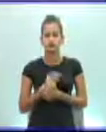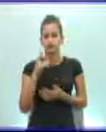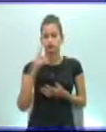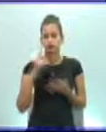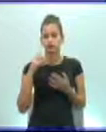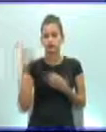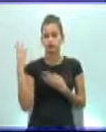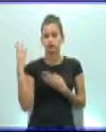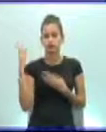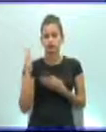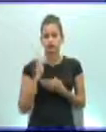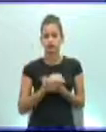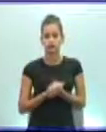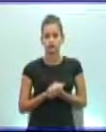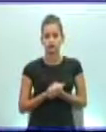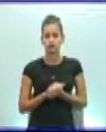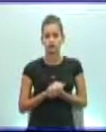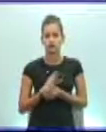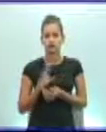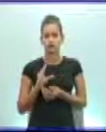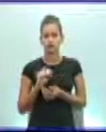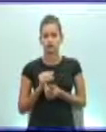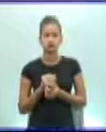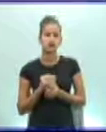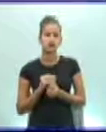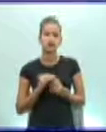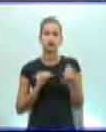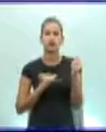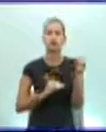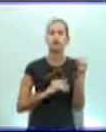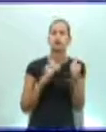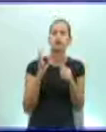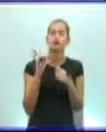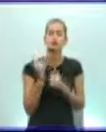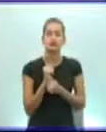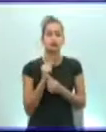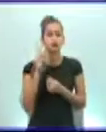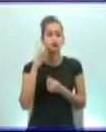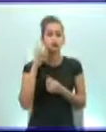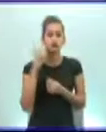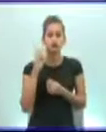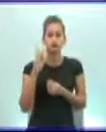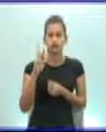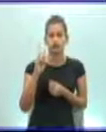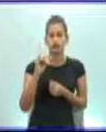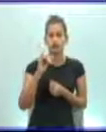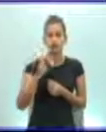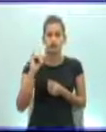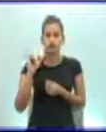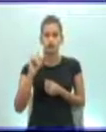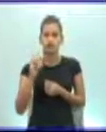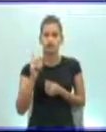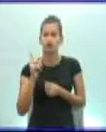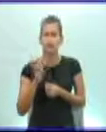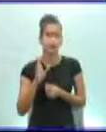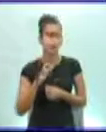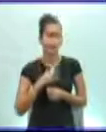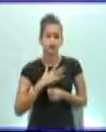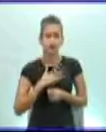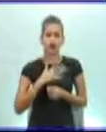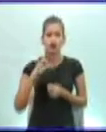soluciones. Al decirnos dominio numérico, recuerden que los irracionales no es un dominio numérico. De ahí que entonces